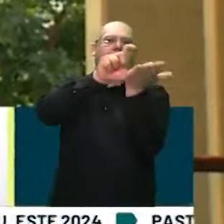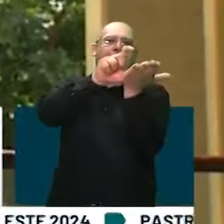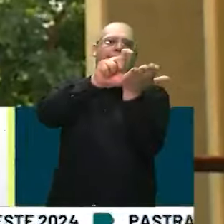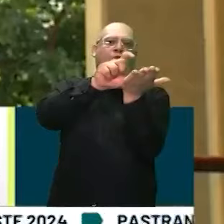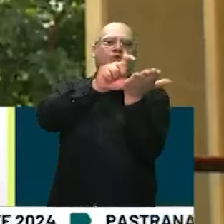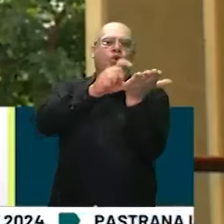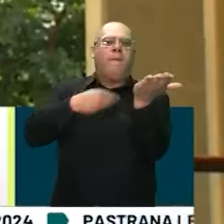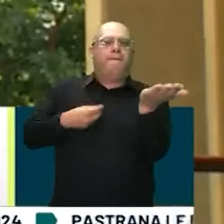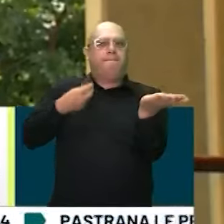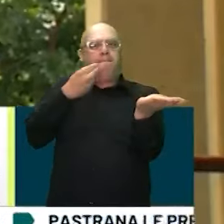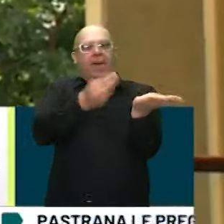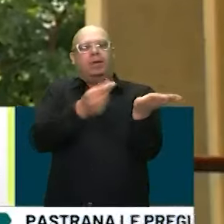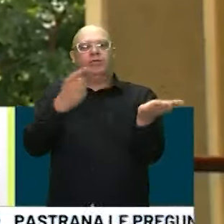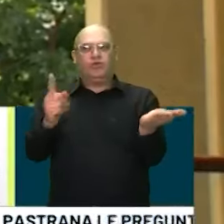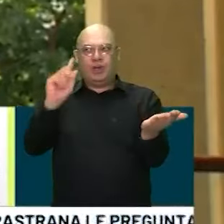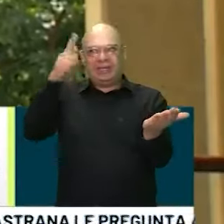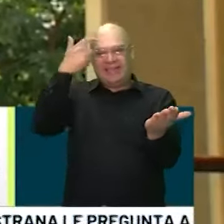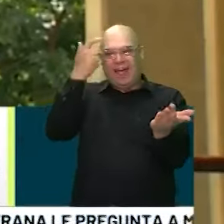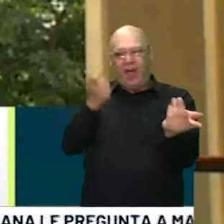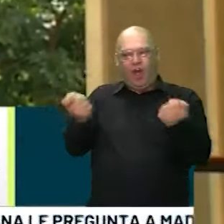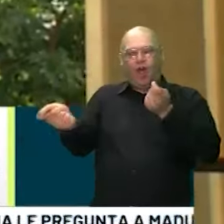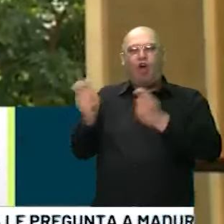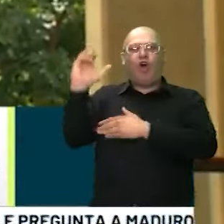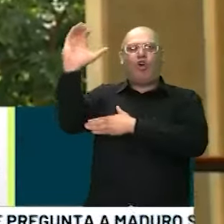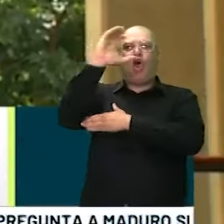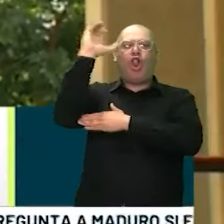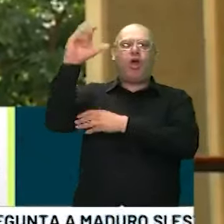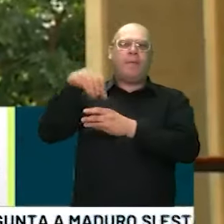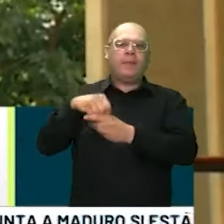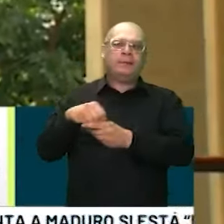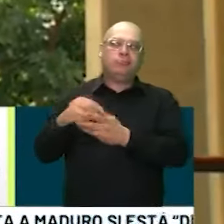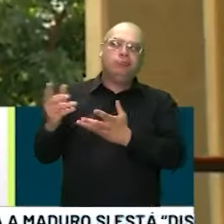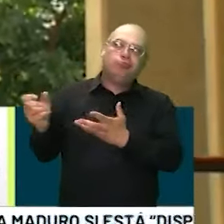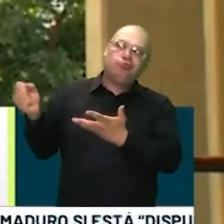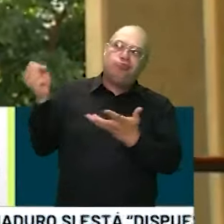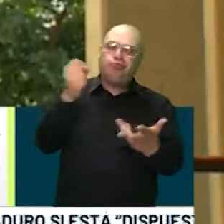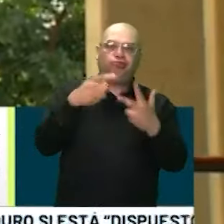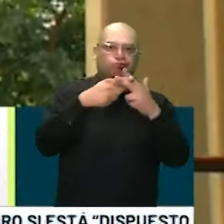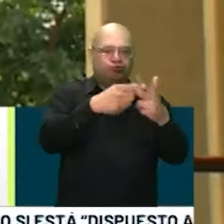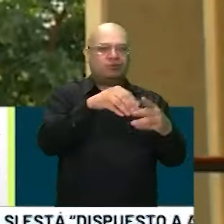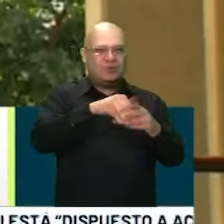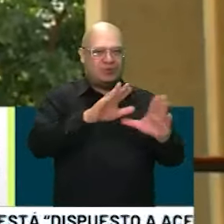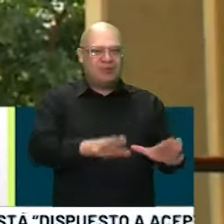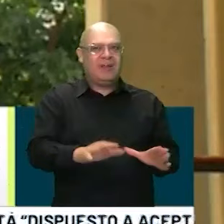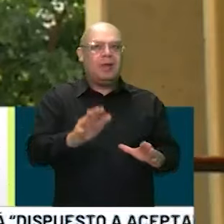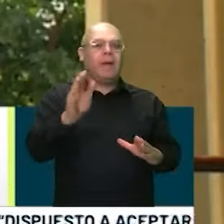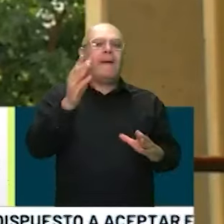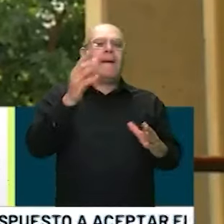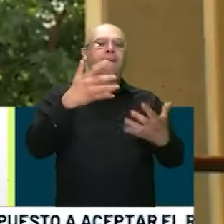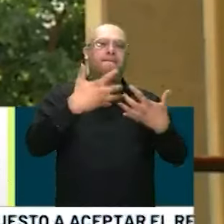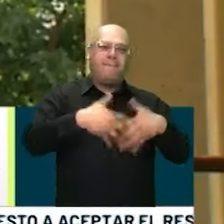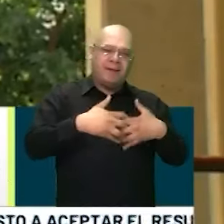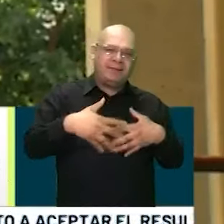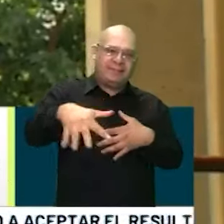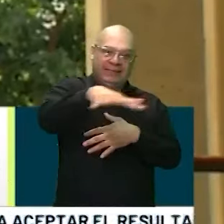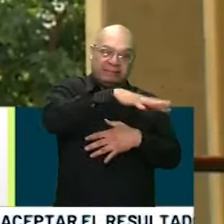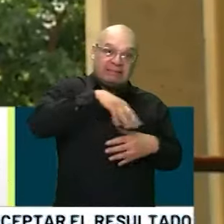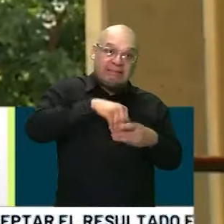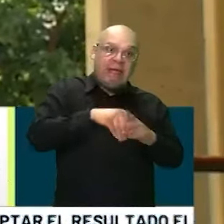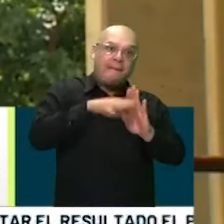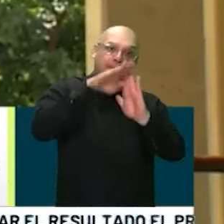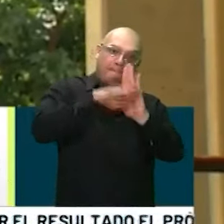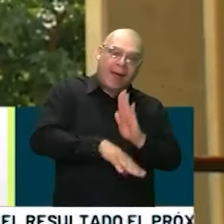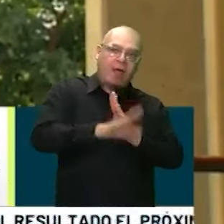el gobierno nacional para, a través de créditos, permitir que las empresas comercializadoras puedan bajar la tarifa de